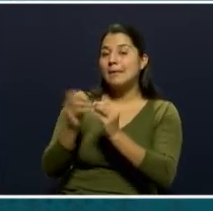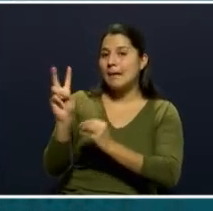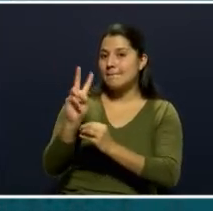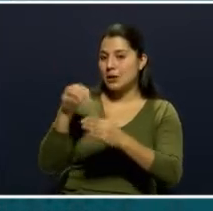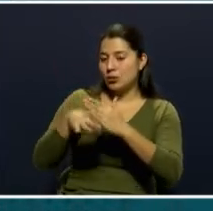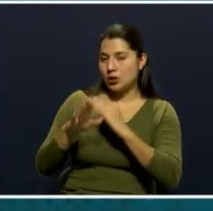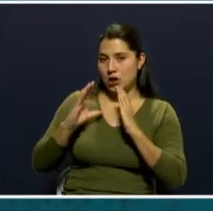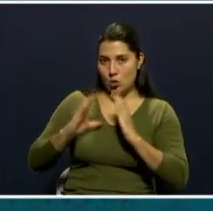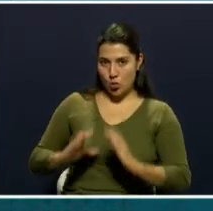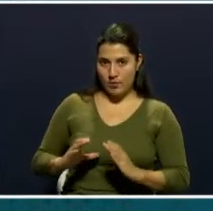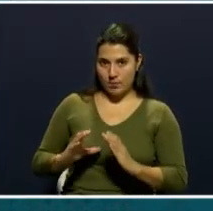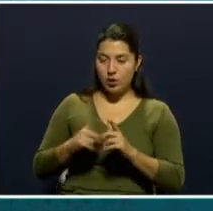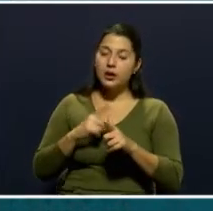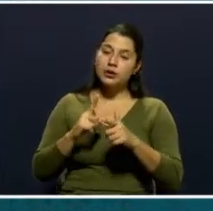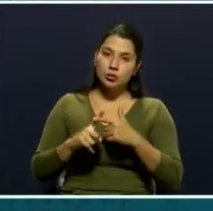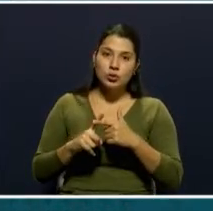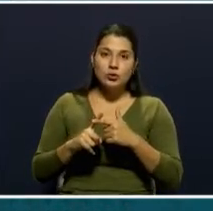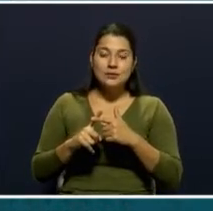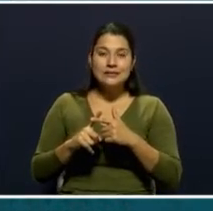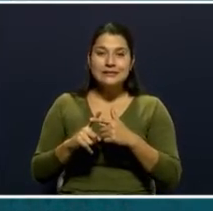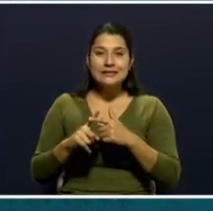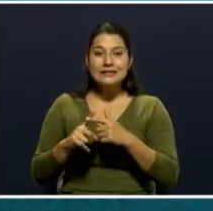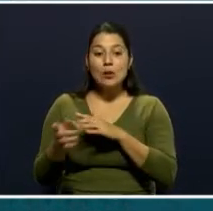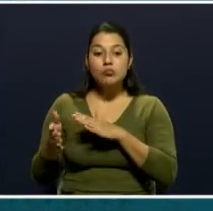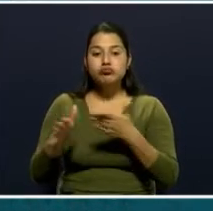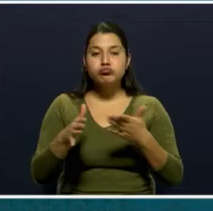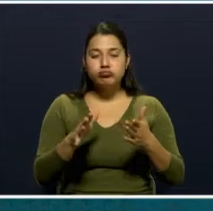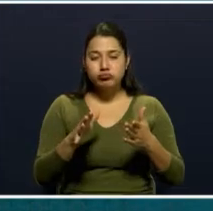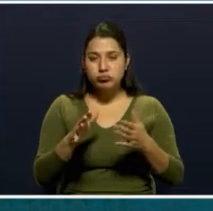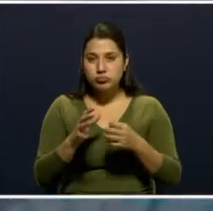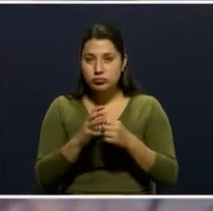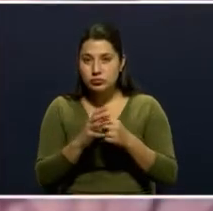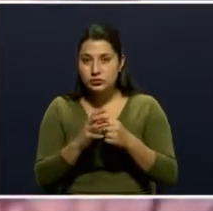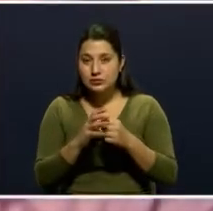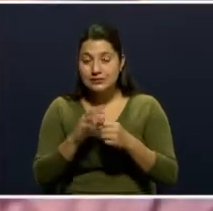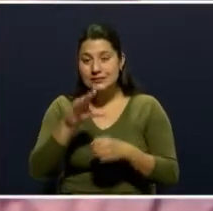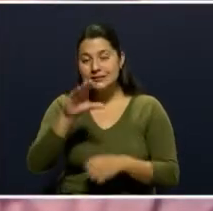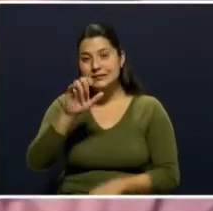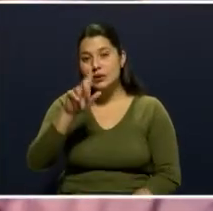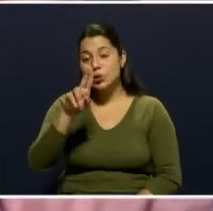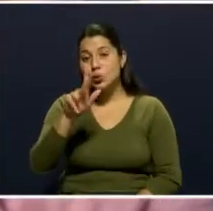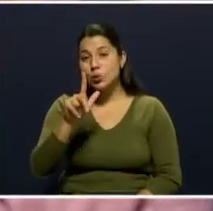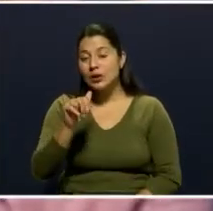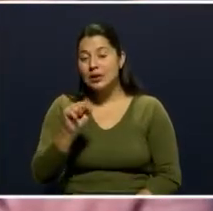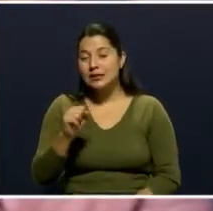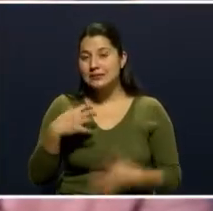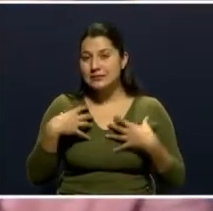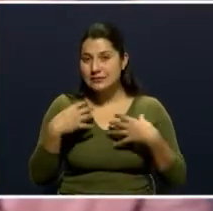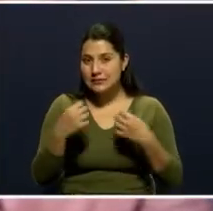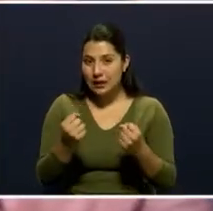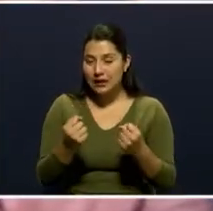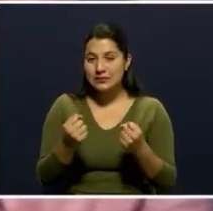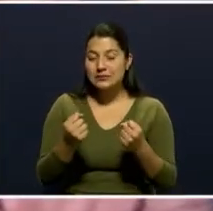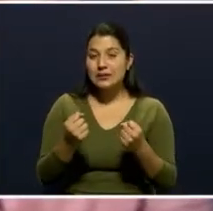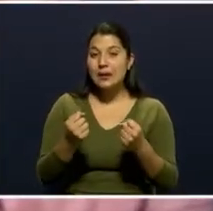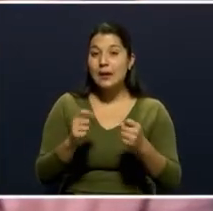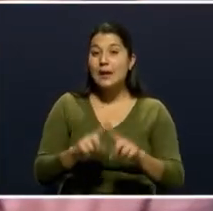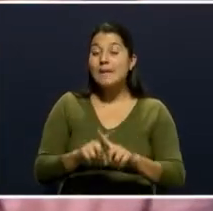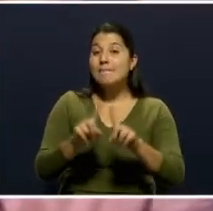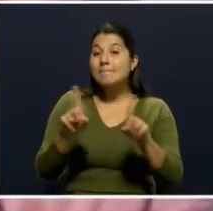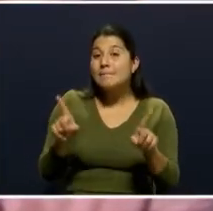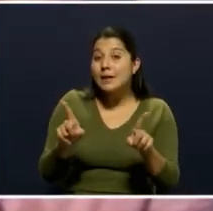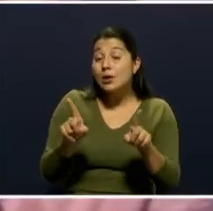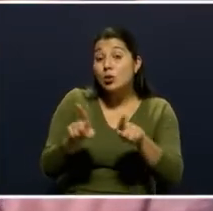otras células, como la corona, por ejemplo, pero que además en su interior tiene copias de la información